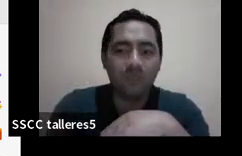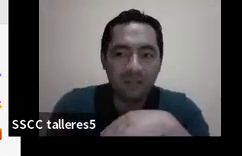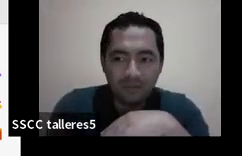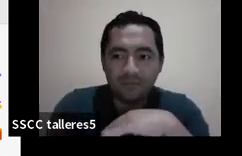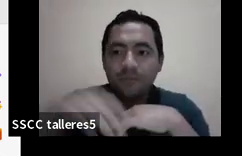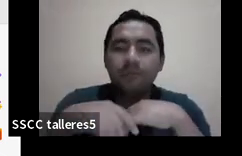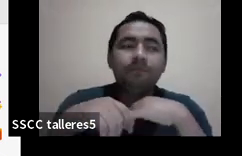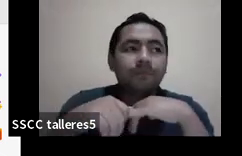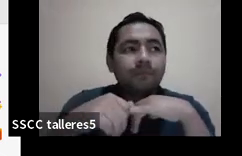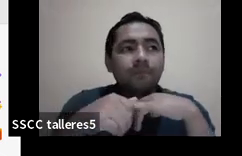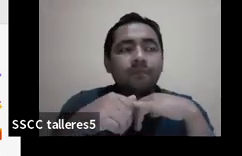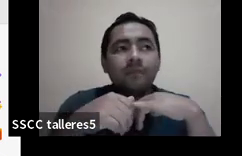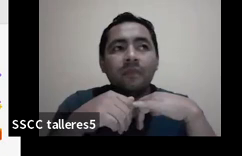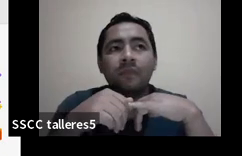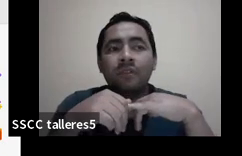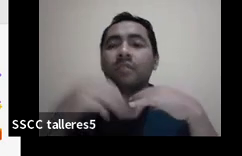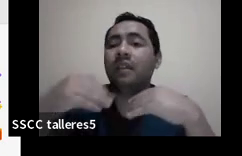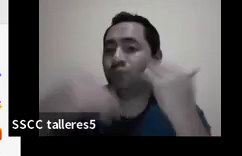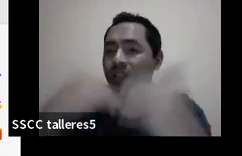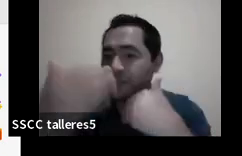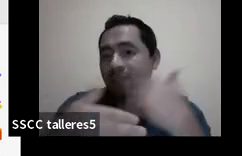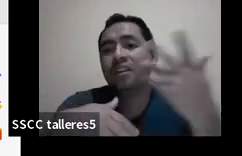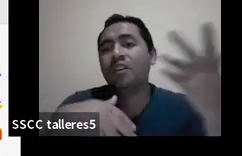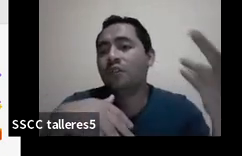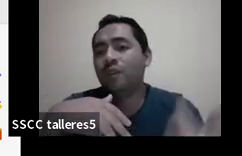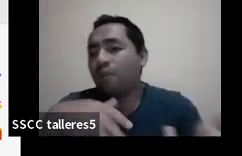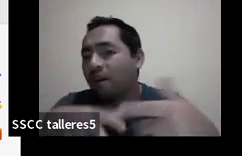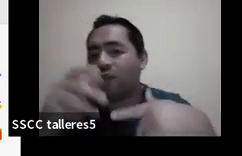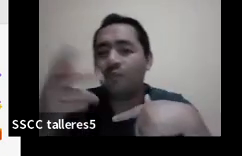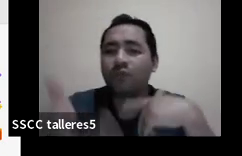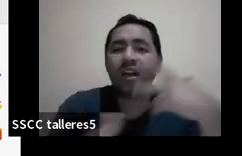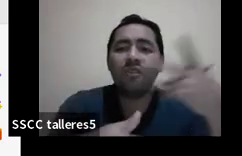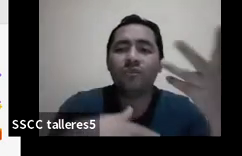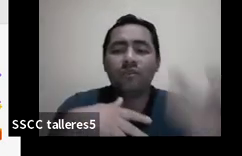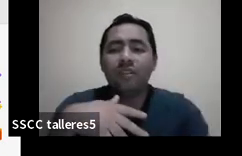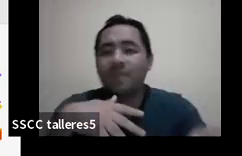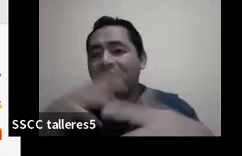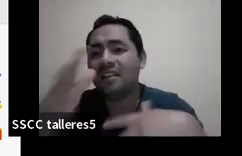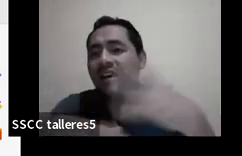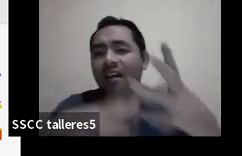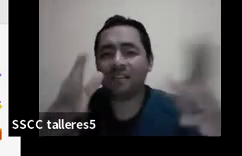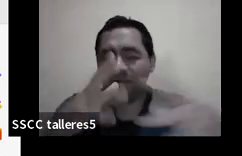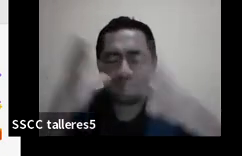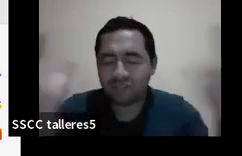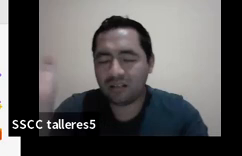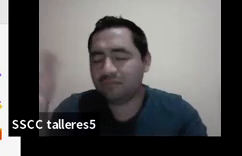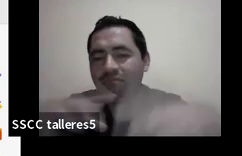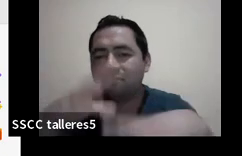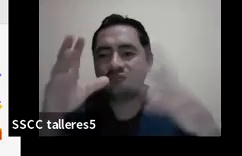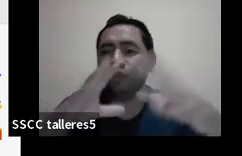mejor remuneración, ¿no? Entonces, estudias más, un diplomado, un posgrado, una segunda especialidad,